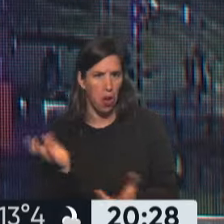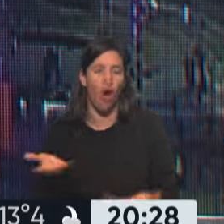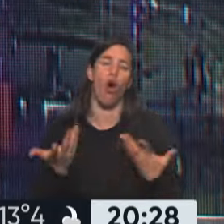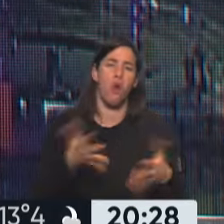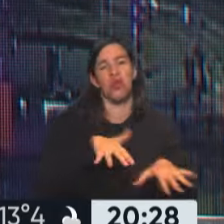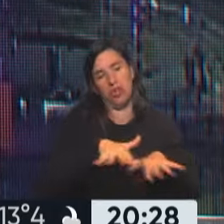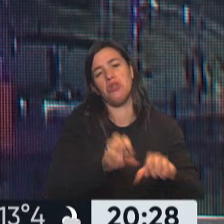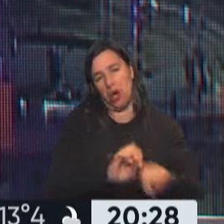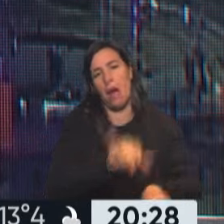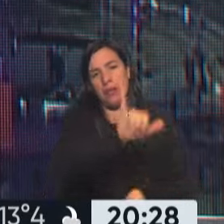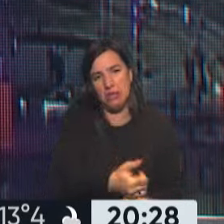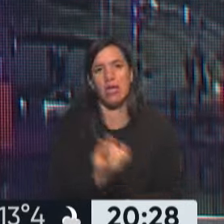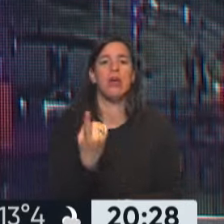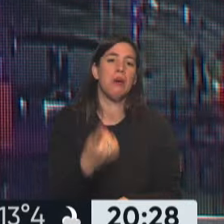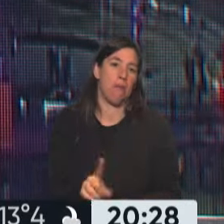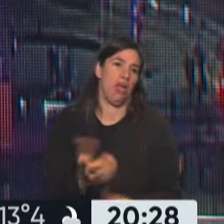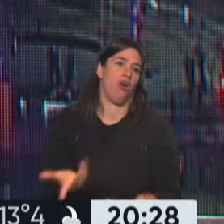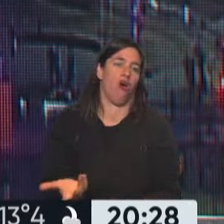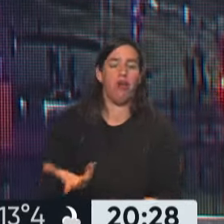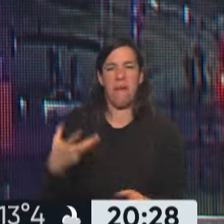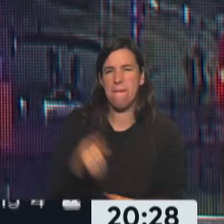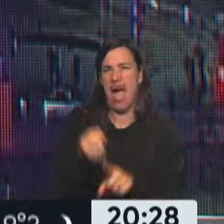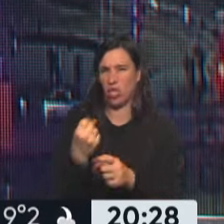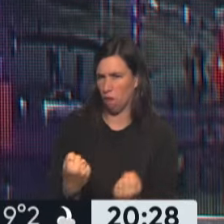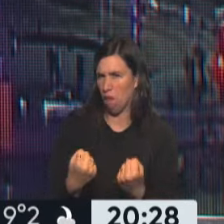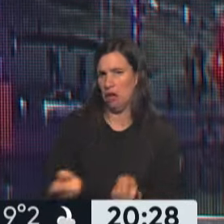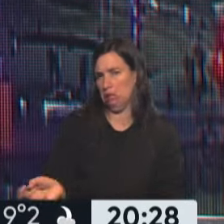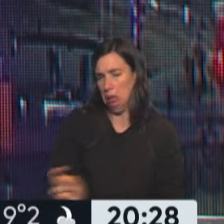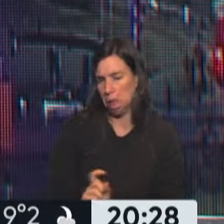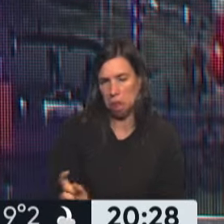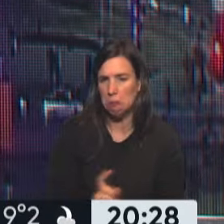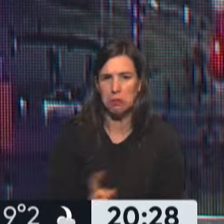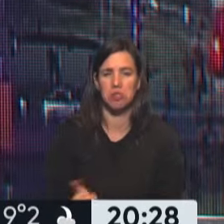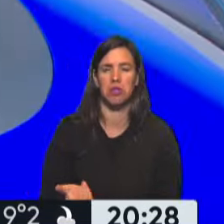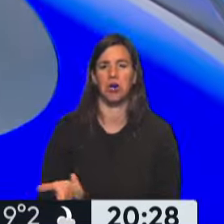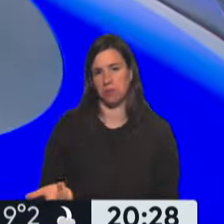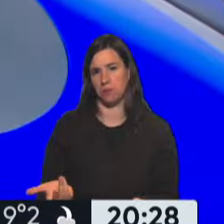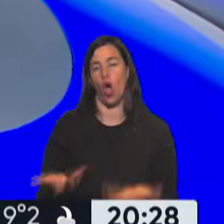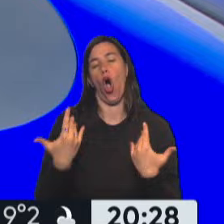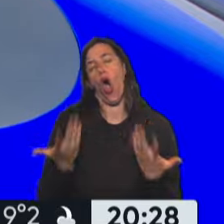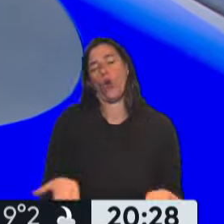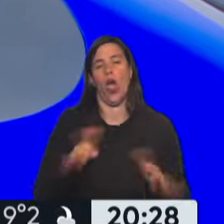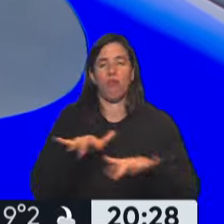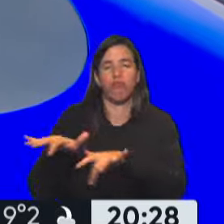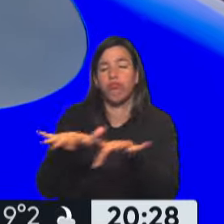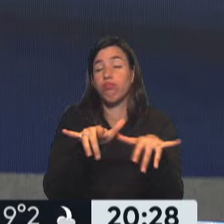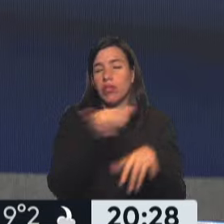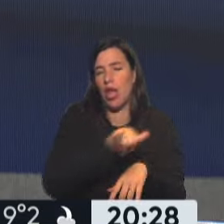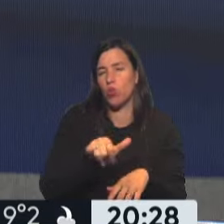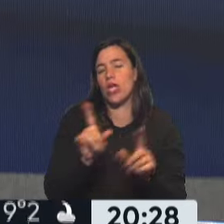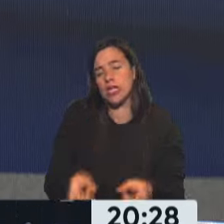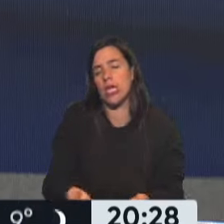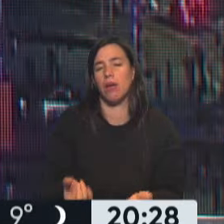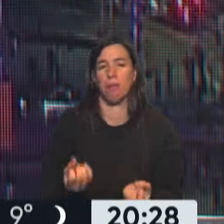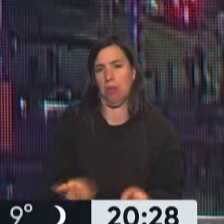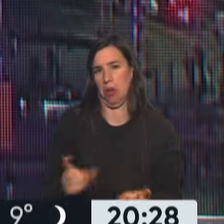del asunto Y probablemente esto sea incluso más grave por por la resonancia de la de la denuncia Gabriel gracias